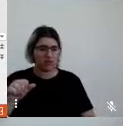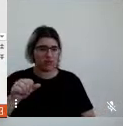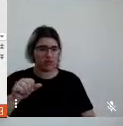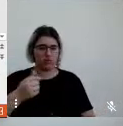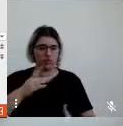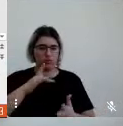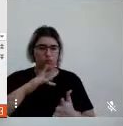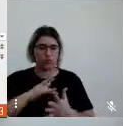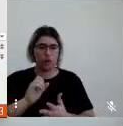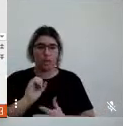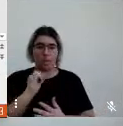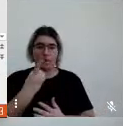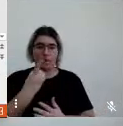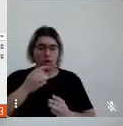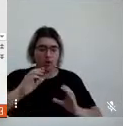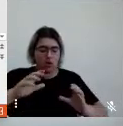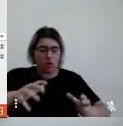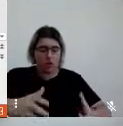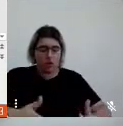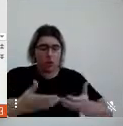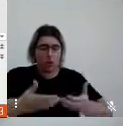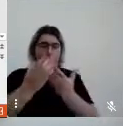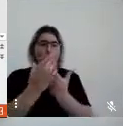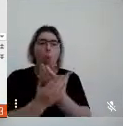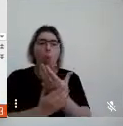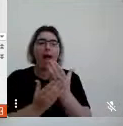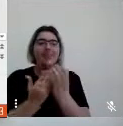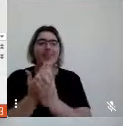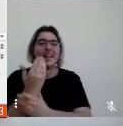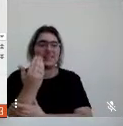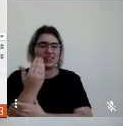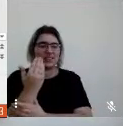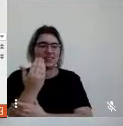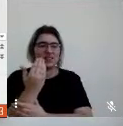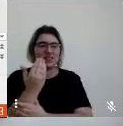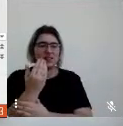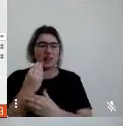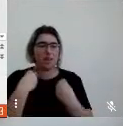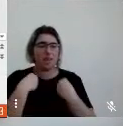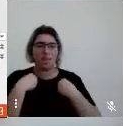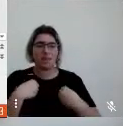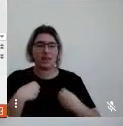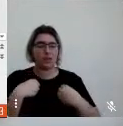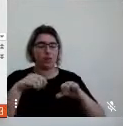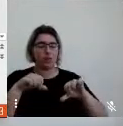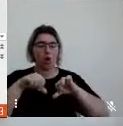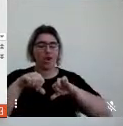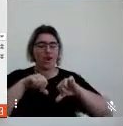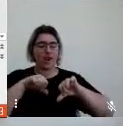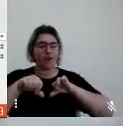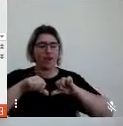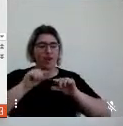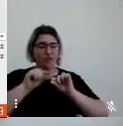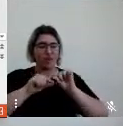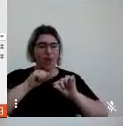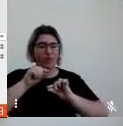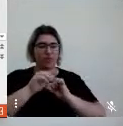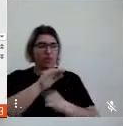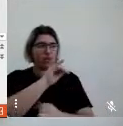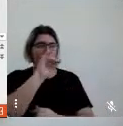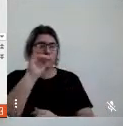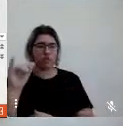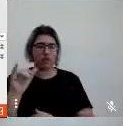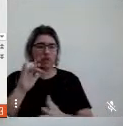cirujano. Entonces, las primeras bacterias a las que se va a exponer van a ser a las del mismo quirófano. Ahora